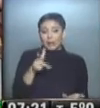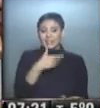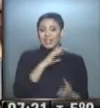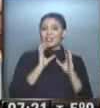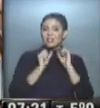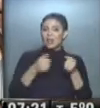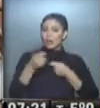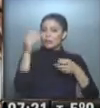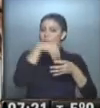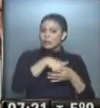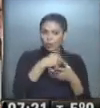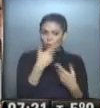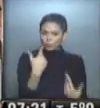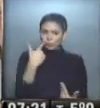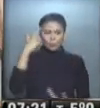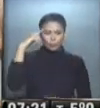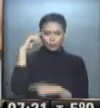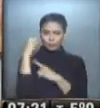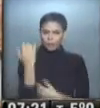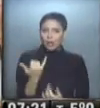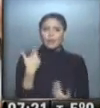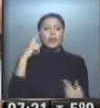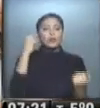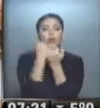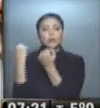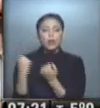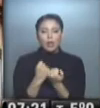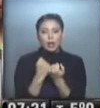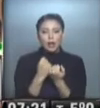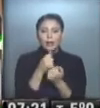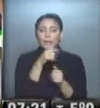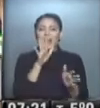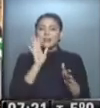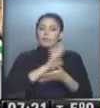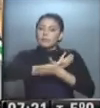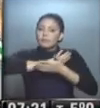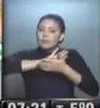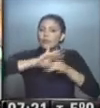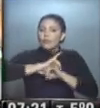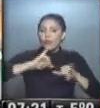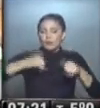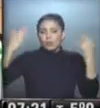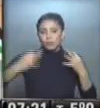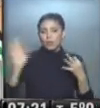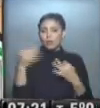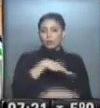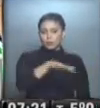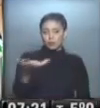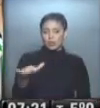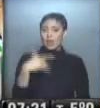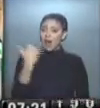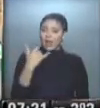de comercio interior tiene toda la capacidad de regular lo que supone la transparencia de la información que se le brinda al público hay un gran